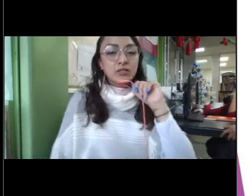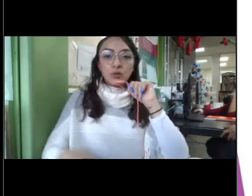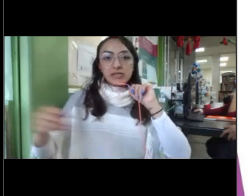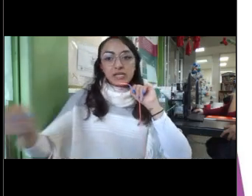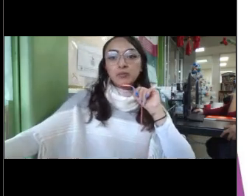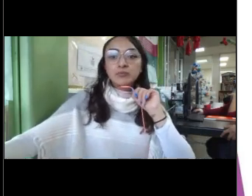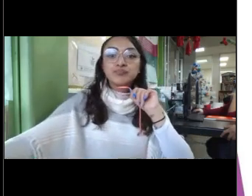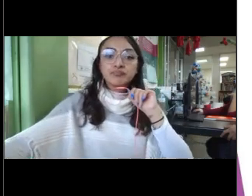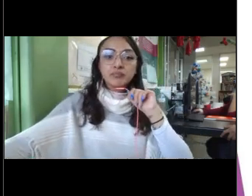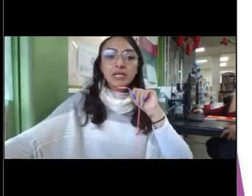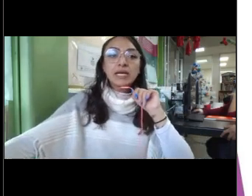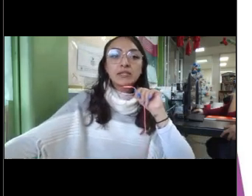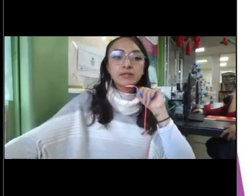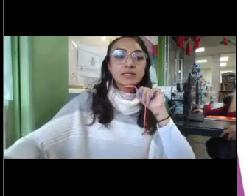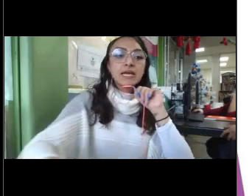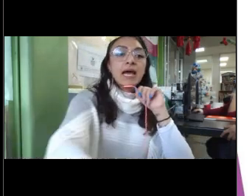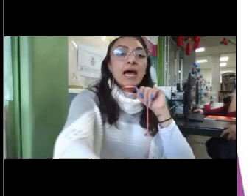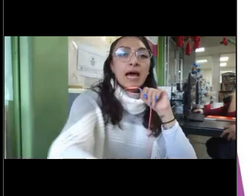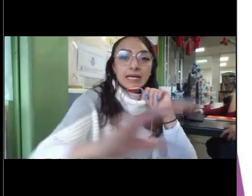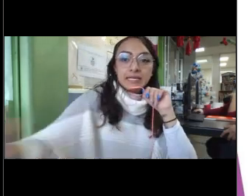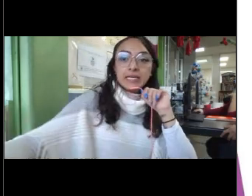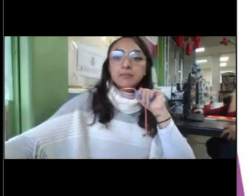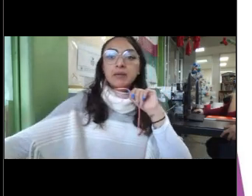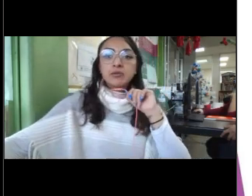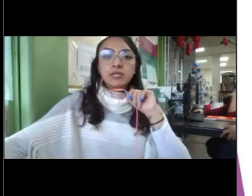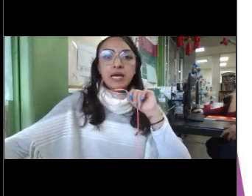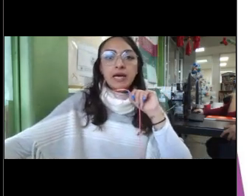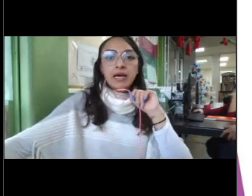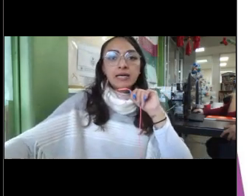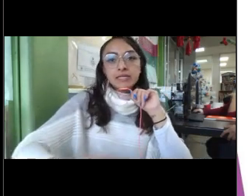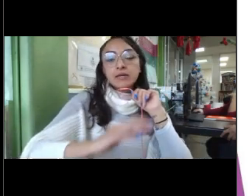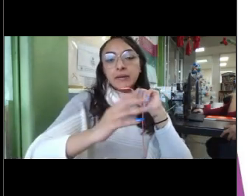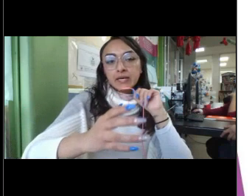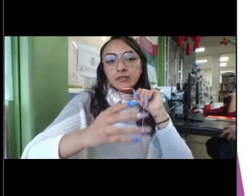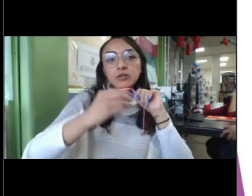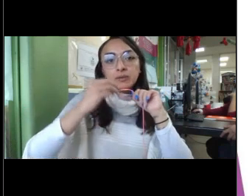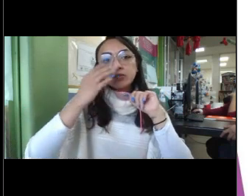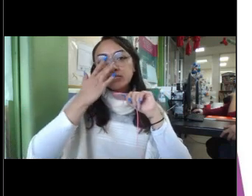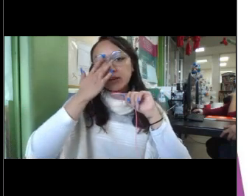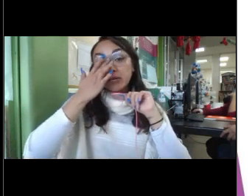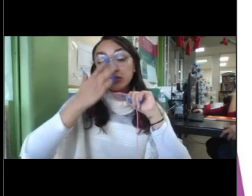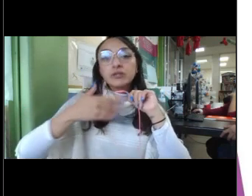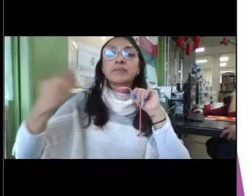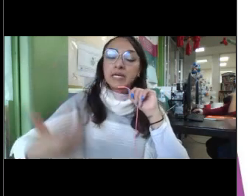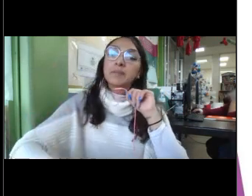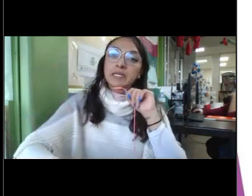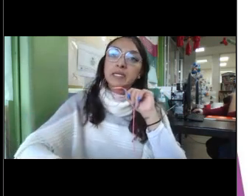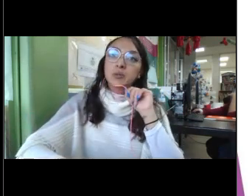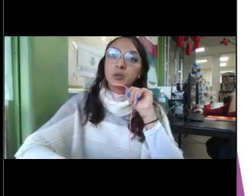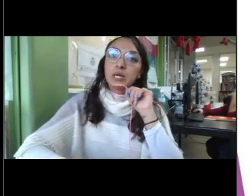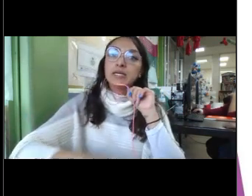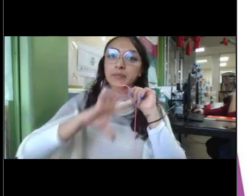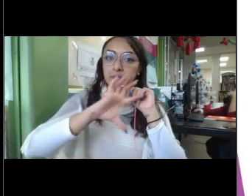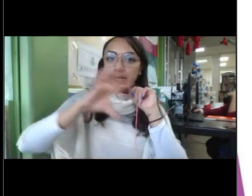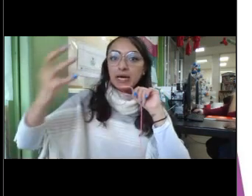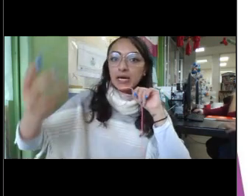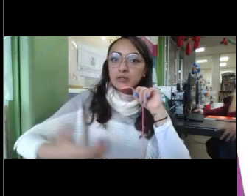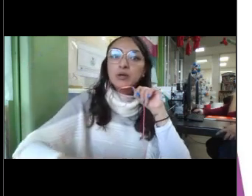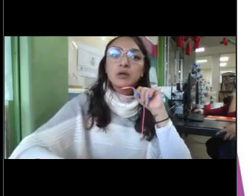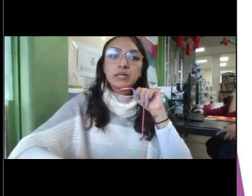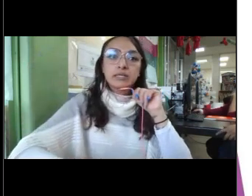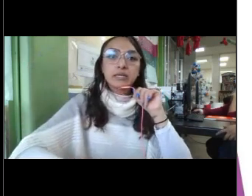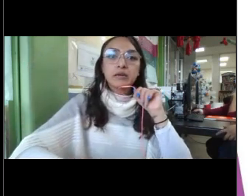estaban ahí todo el tiempo. Entonces, aquí vamos a estar trabajando o vamos a estar viendo también la parte cultural que